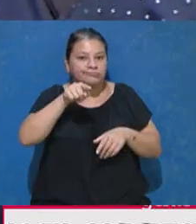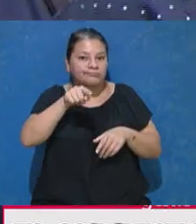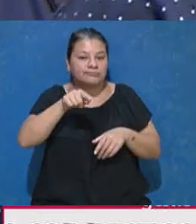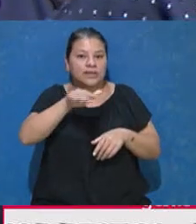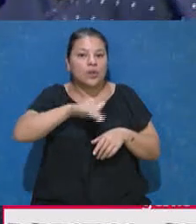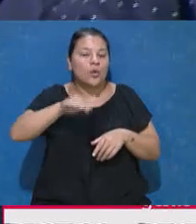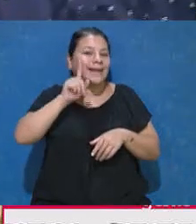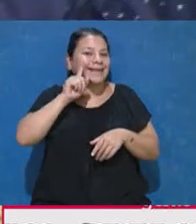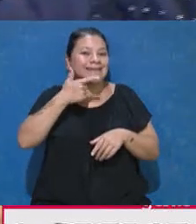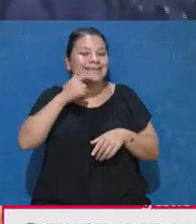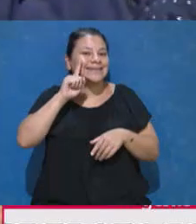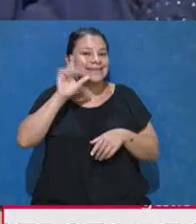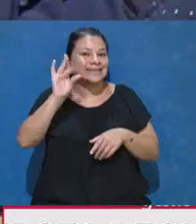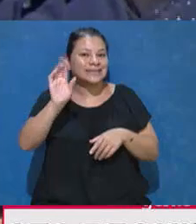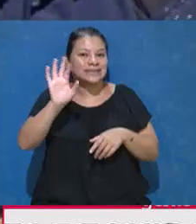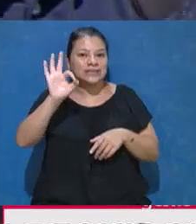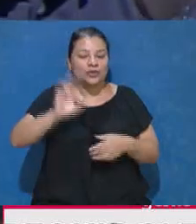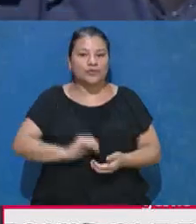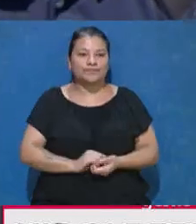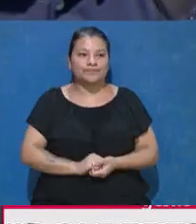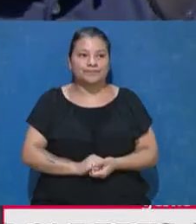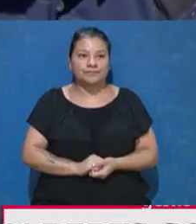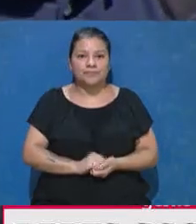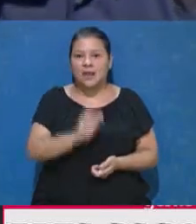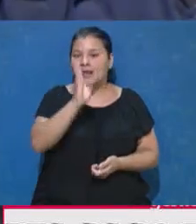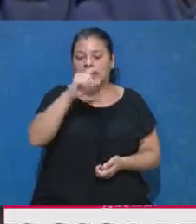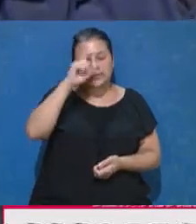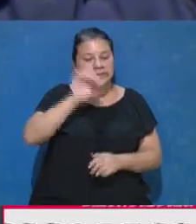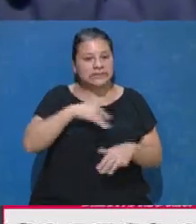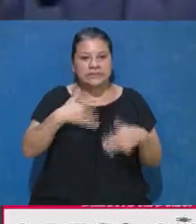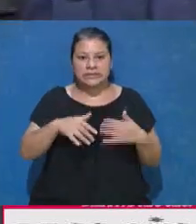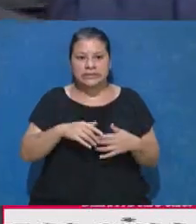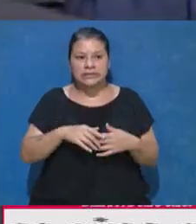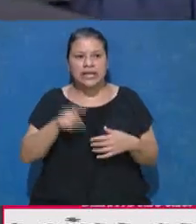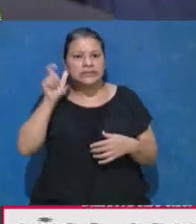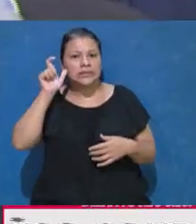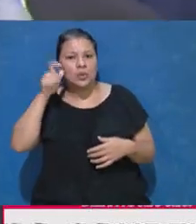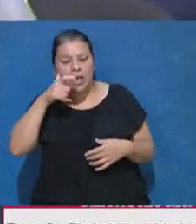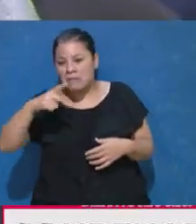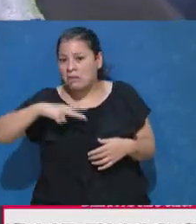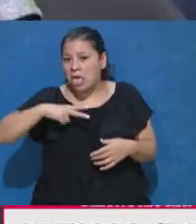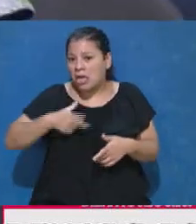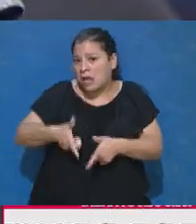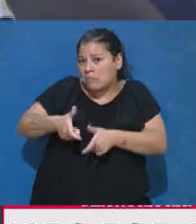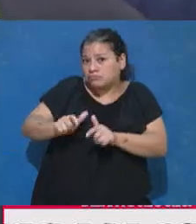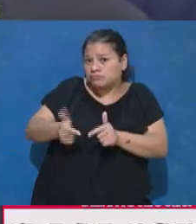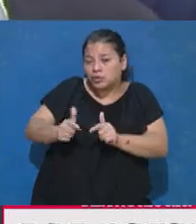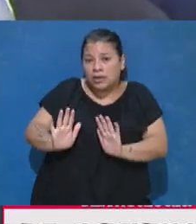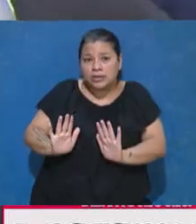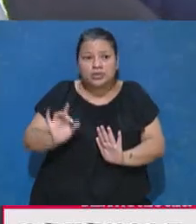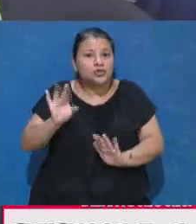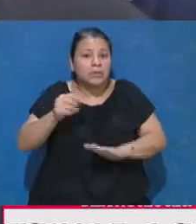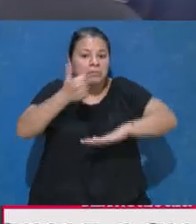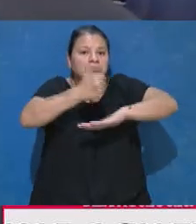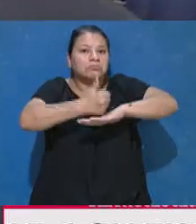en isidro casanova blanco de cualquier aviador seguridad privada que no estaban armas claro no carecen de armas solamente están